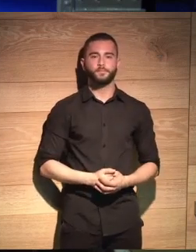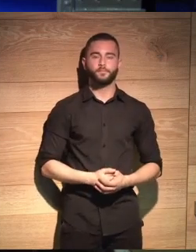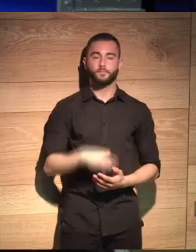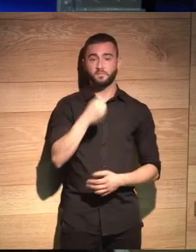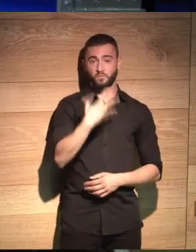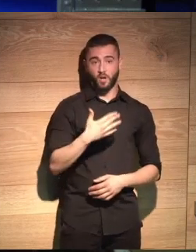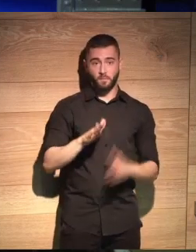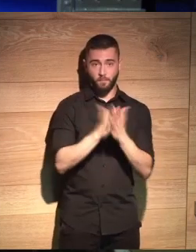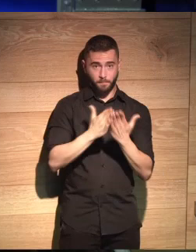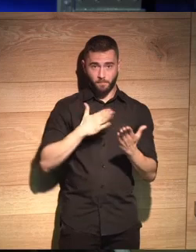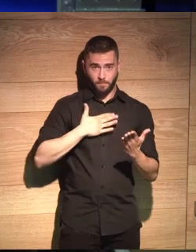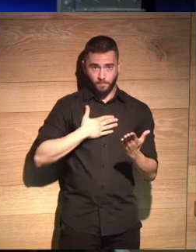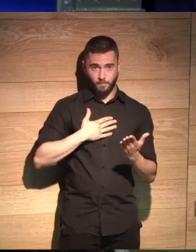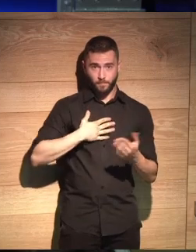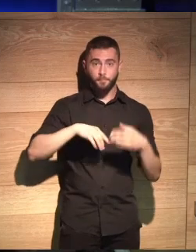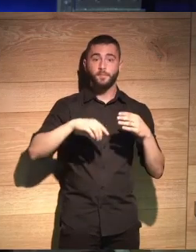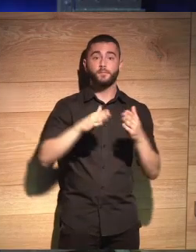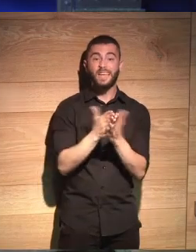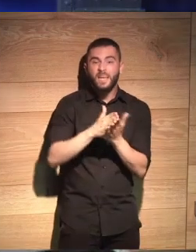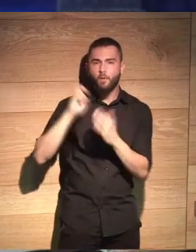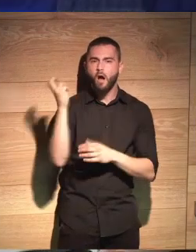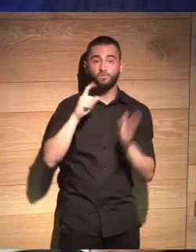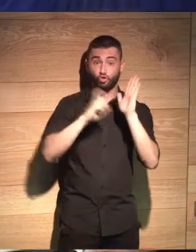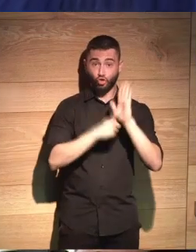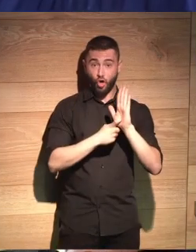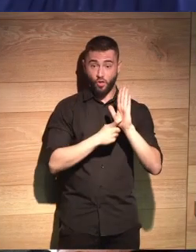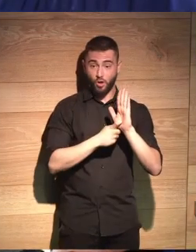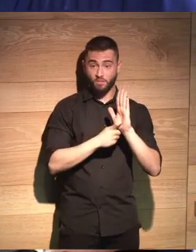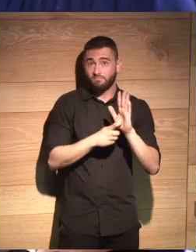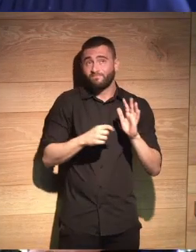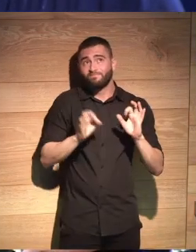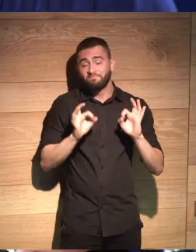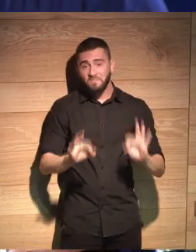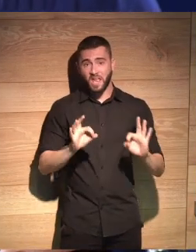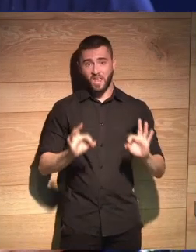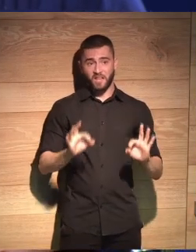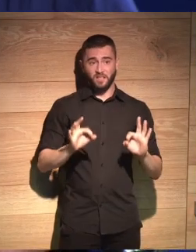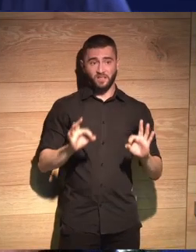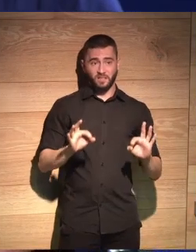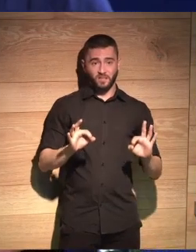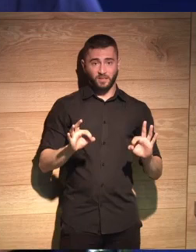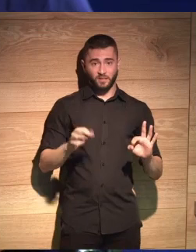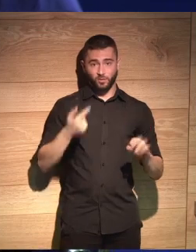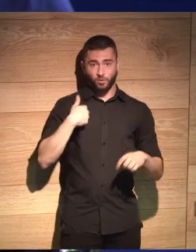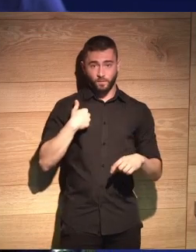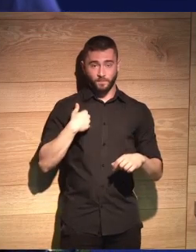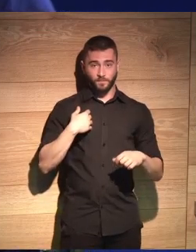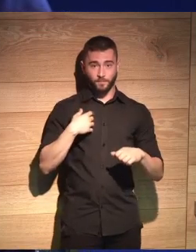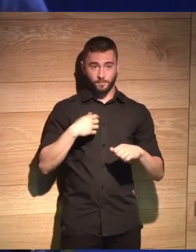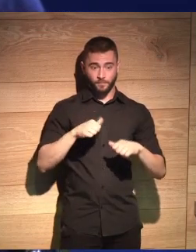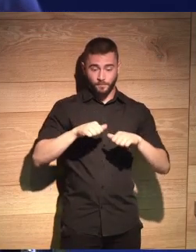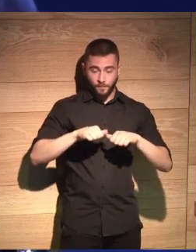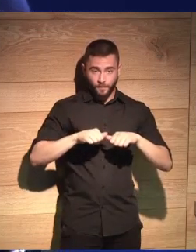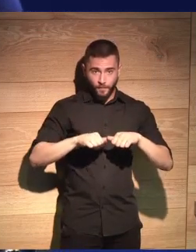Bueno, todos mis libros creo que son así, ¿no? Yo parto siempre